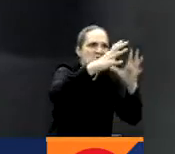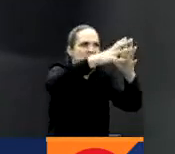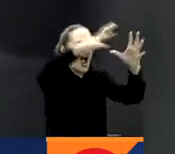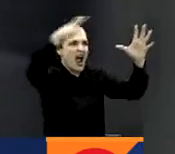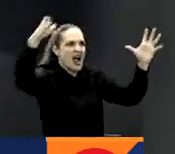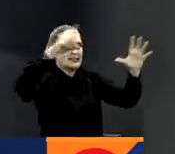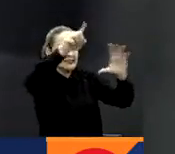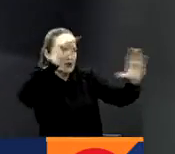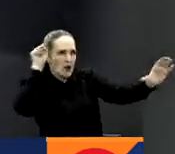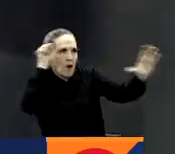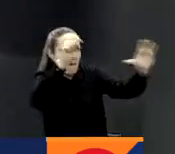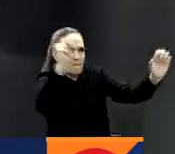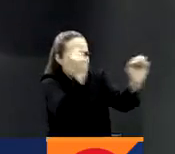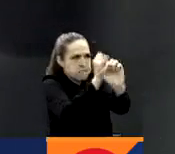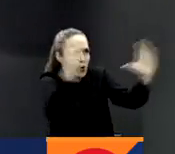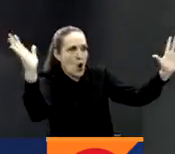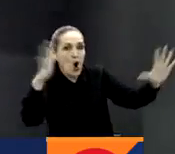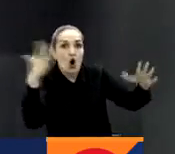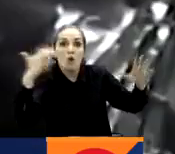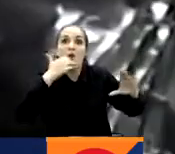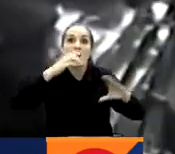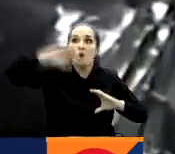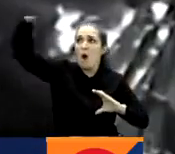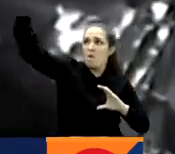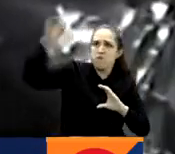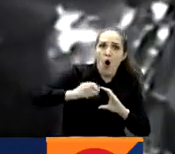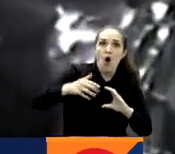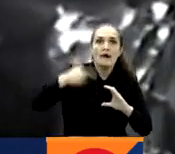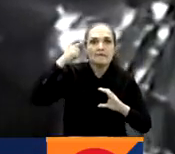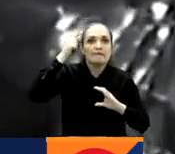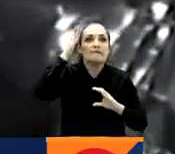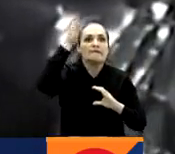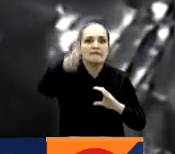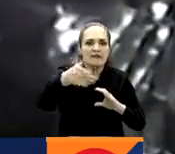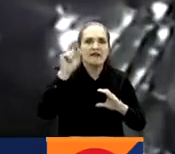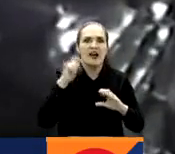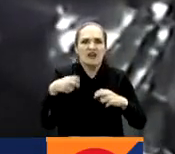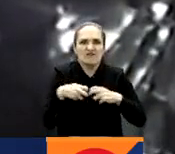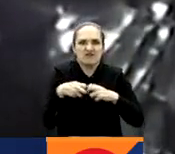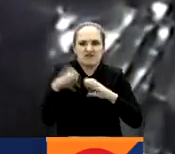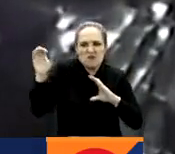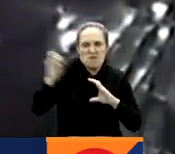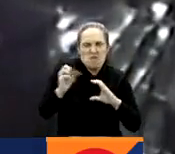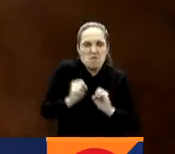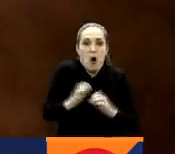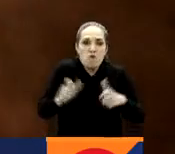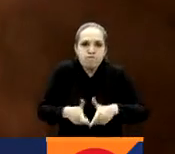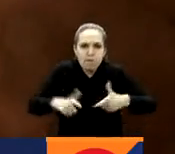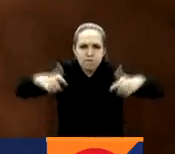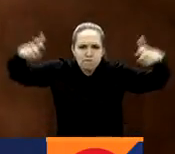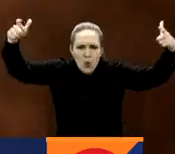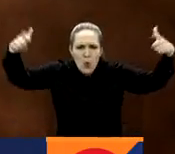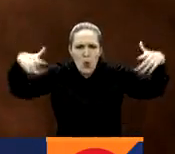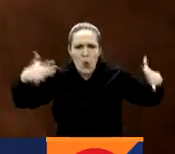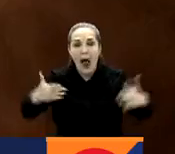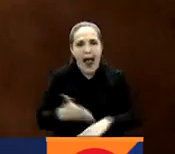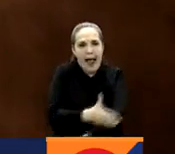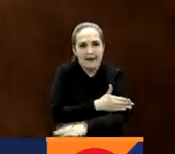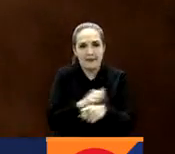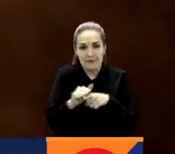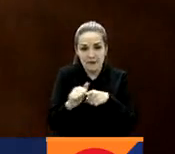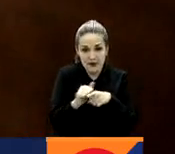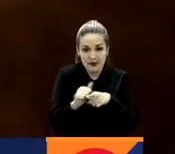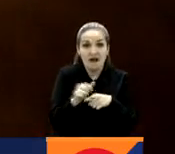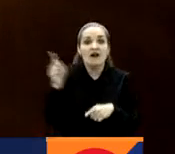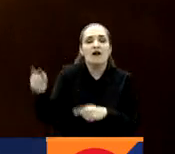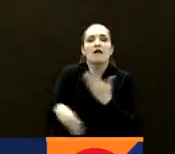pues esto sí tienen el potencial de arrasar ciudades o regiones enteras con una energía superior a la de las bombas nucleares la idea de la misión d'art que tuvo